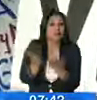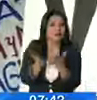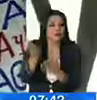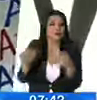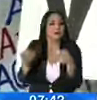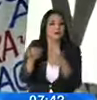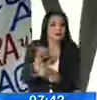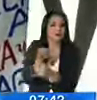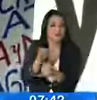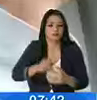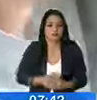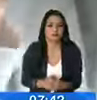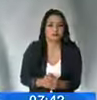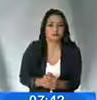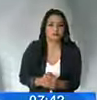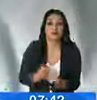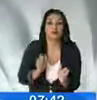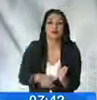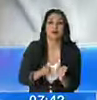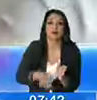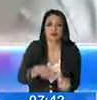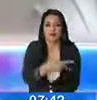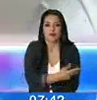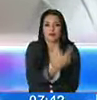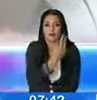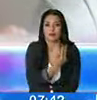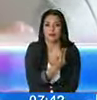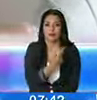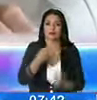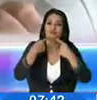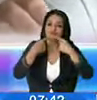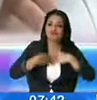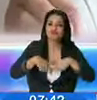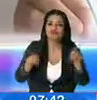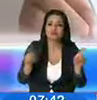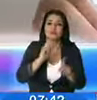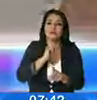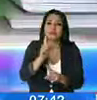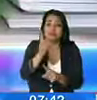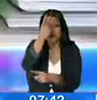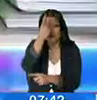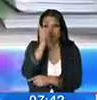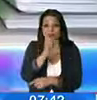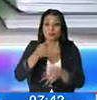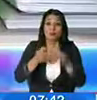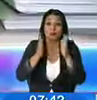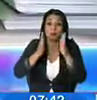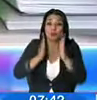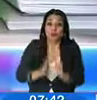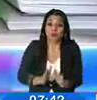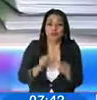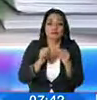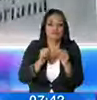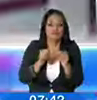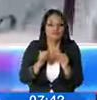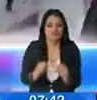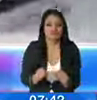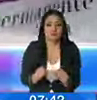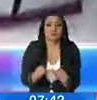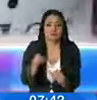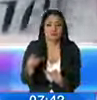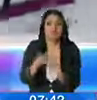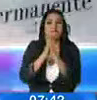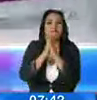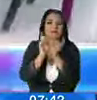Ocaña. La defensa de los procesados, en rueda de prensa, informaron que aspiran que la decisión de los jueces se mantenga frente a la